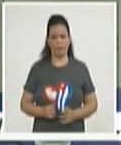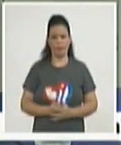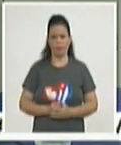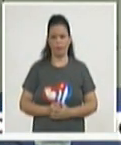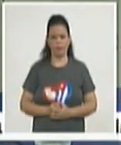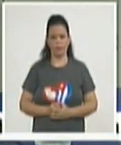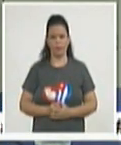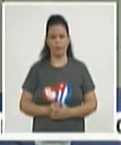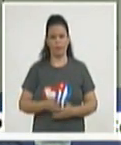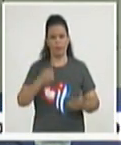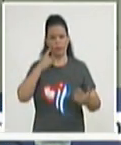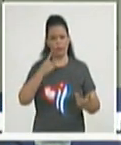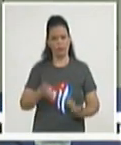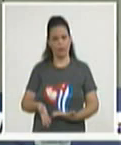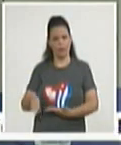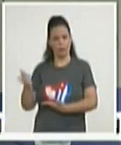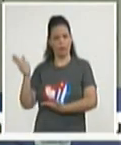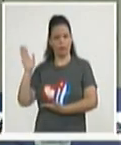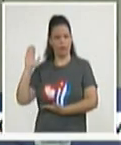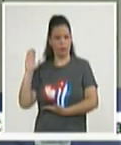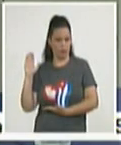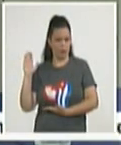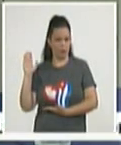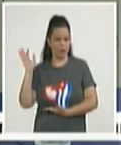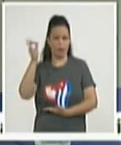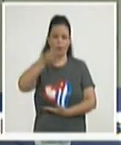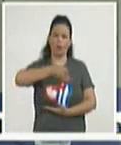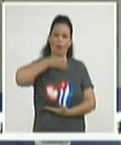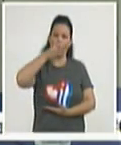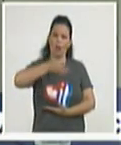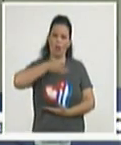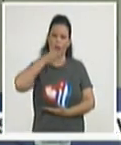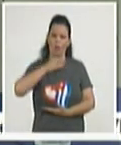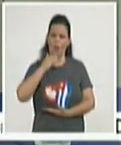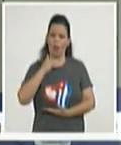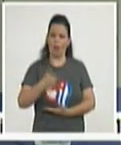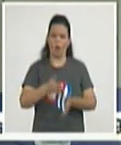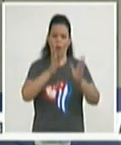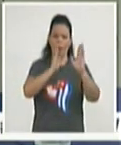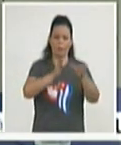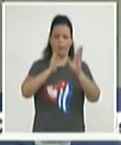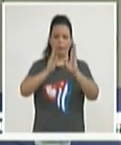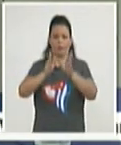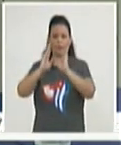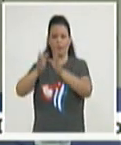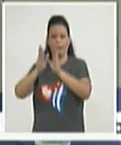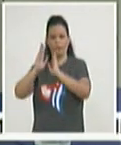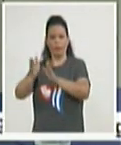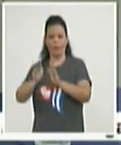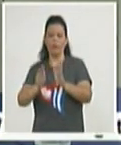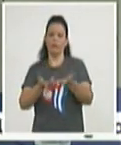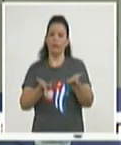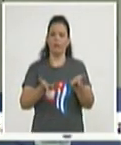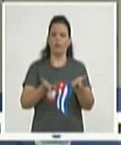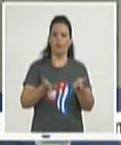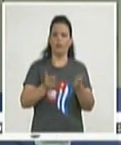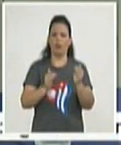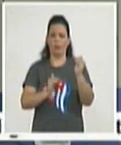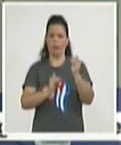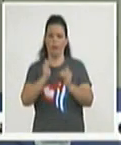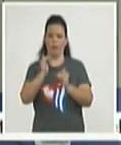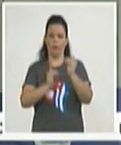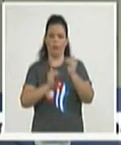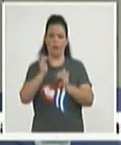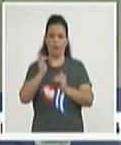El gráfico que muestra el comportamiento de la pandemia, tanto su incidencia como su